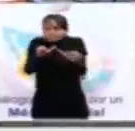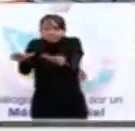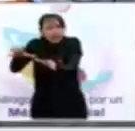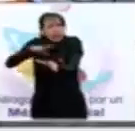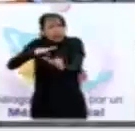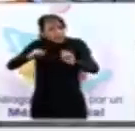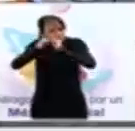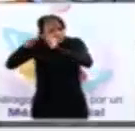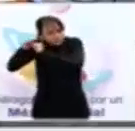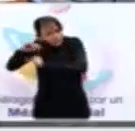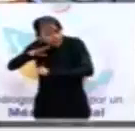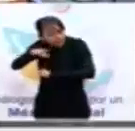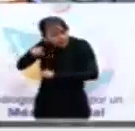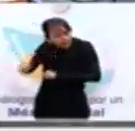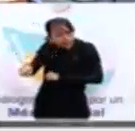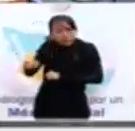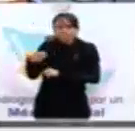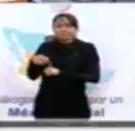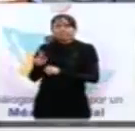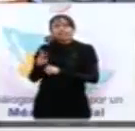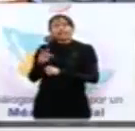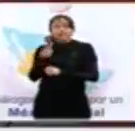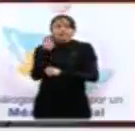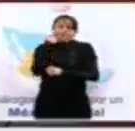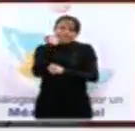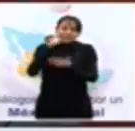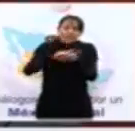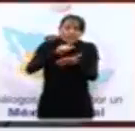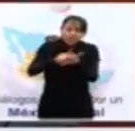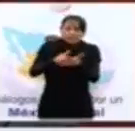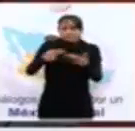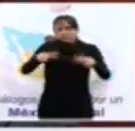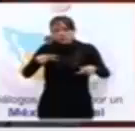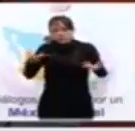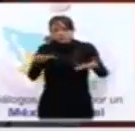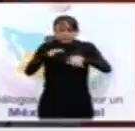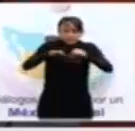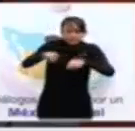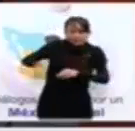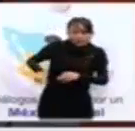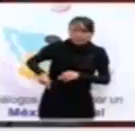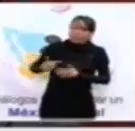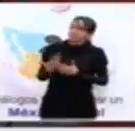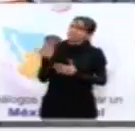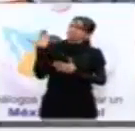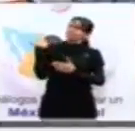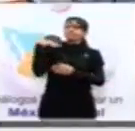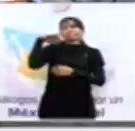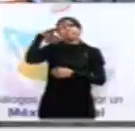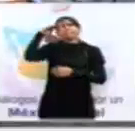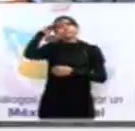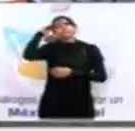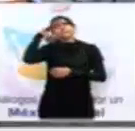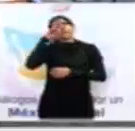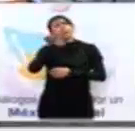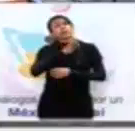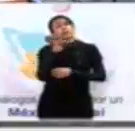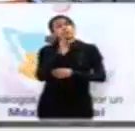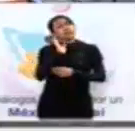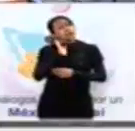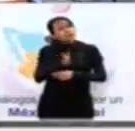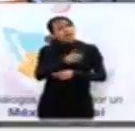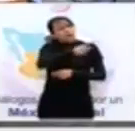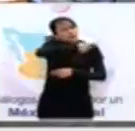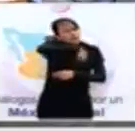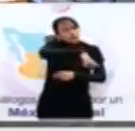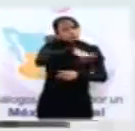la política pensó de los últimos 20 años de que podía sacar a los productores de la pobreza sobre la base